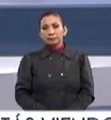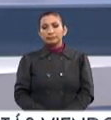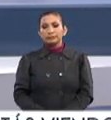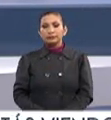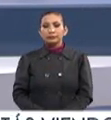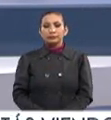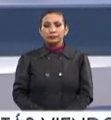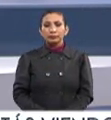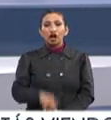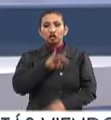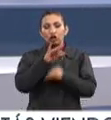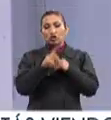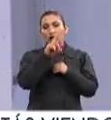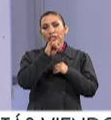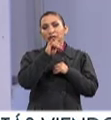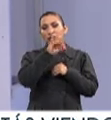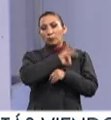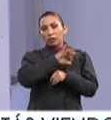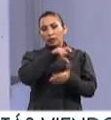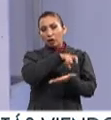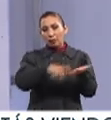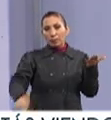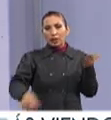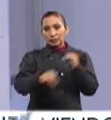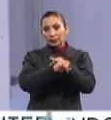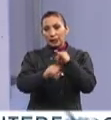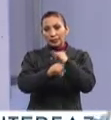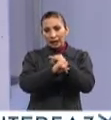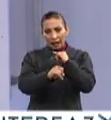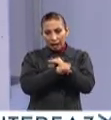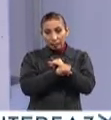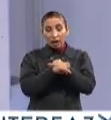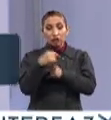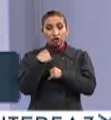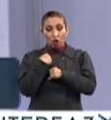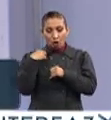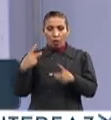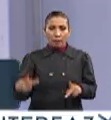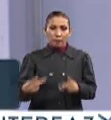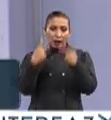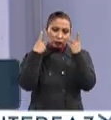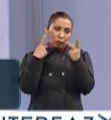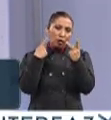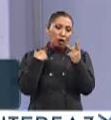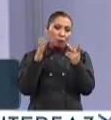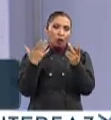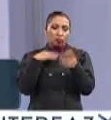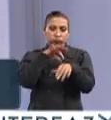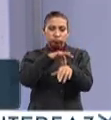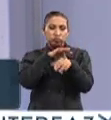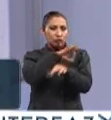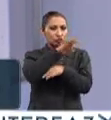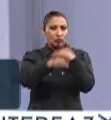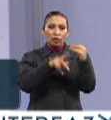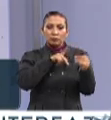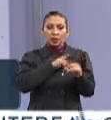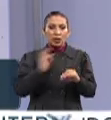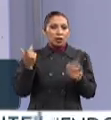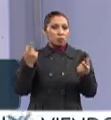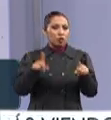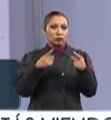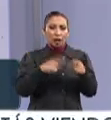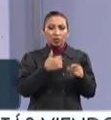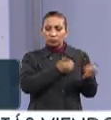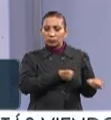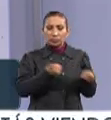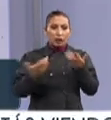pues todos los discos se pueden encontrar en las plataformas digitales y yo los vendo en formato físico en todos mis conciertos.